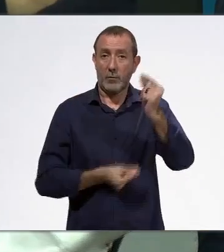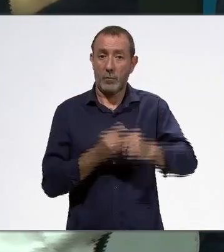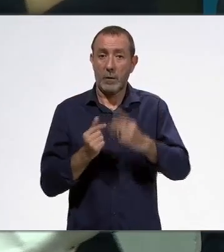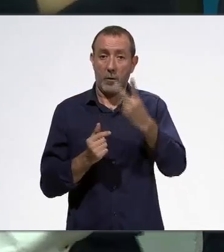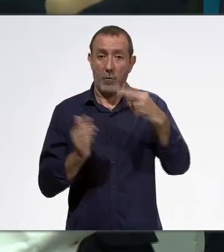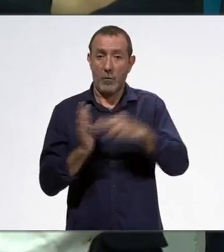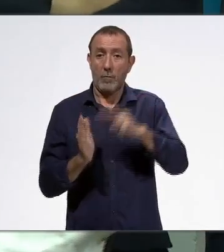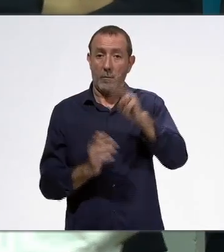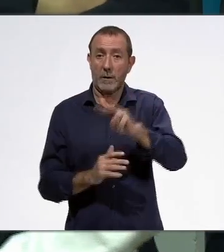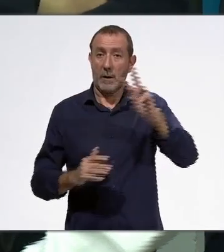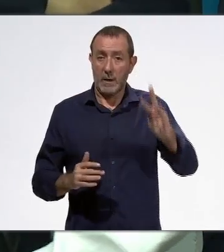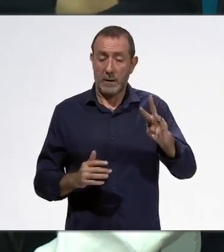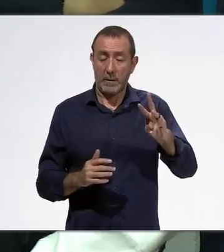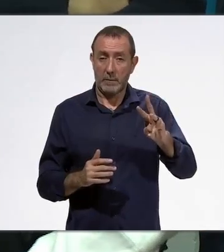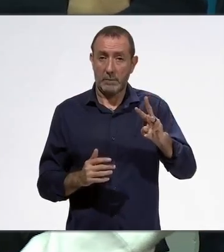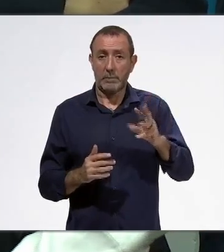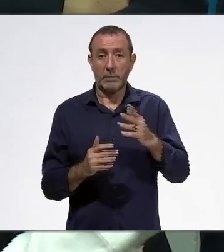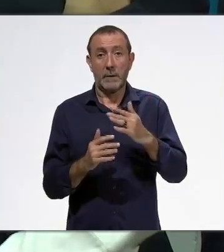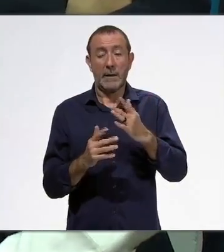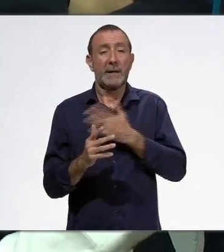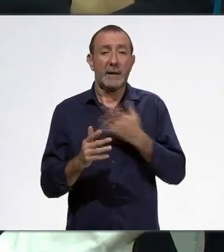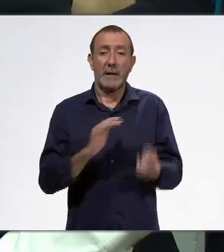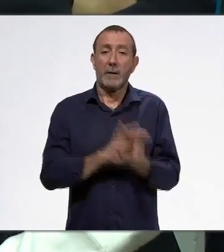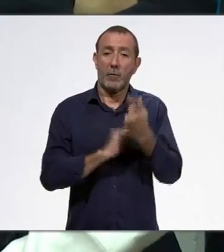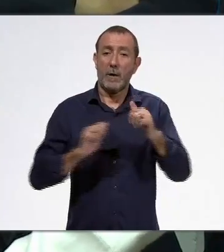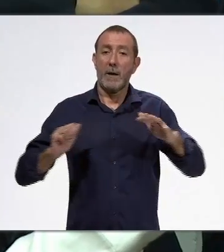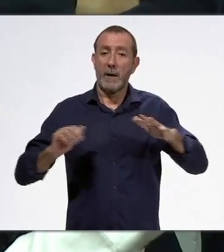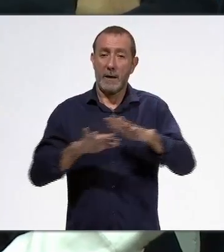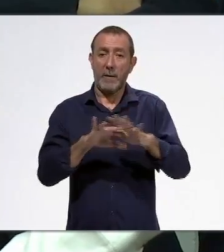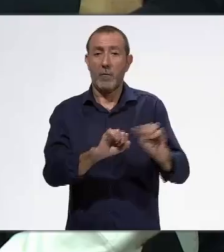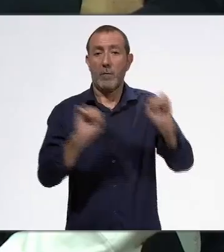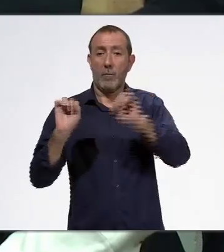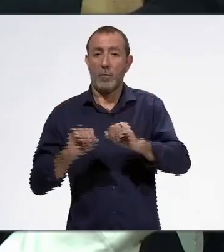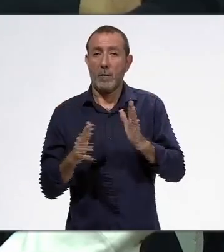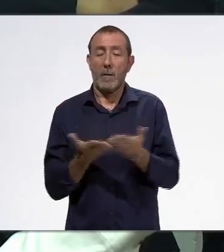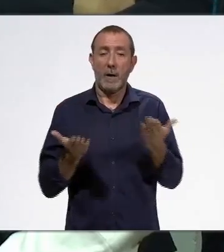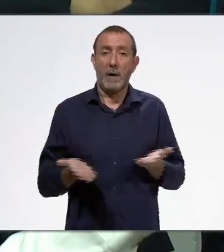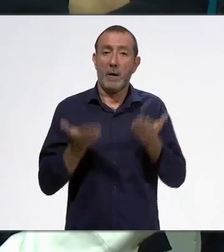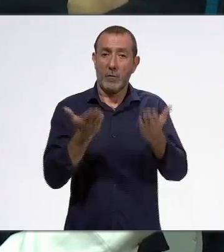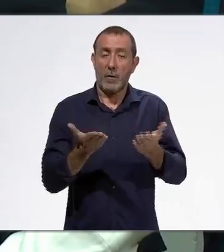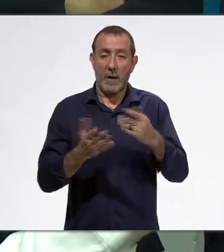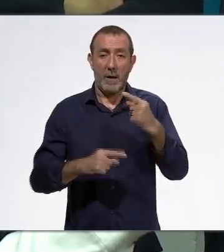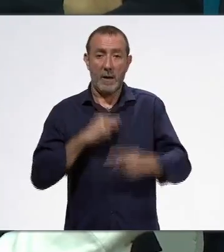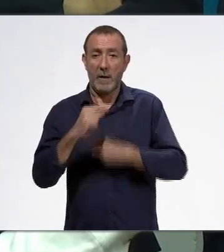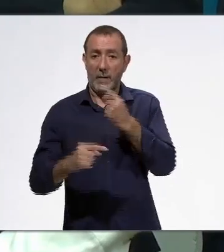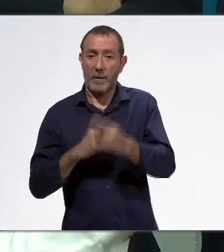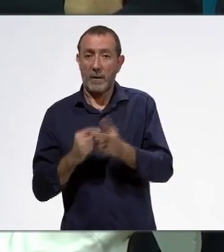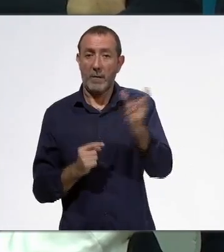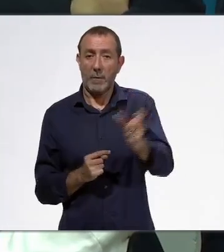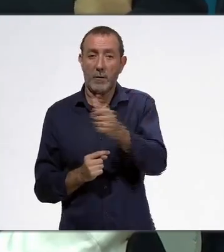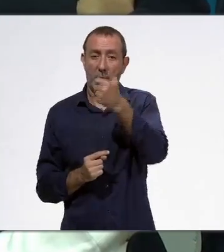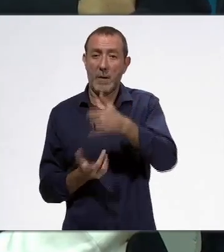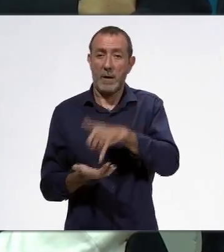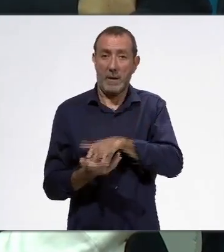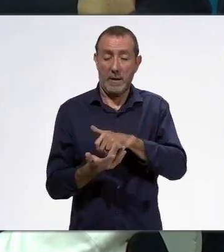año 2023 se trata de crear una red de protección de ayudar a las familias fundamentalmente a las más